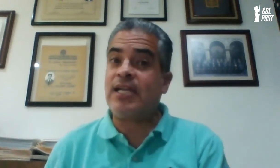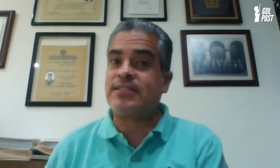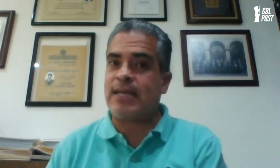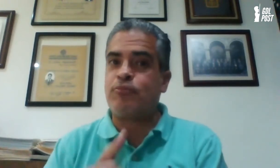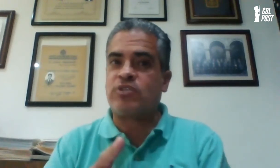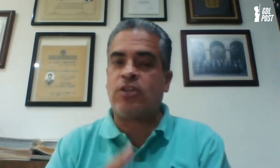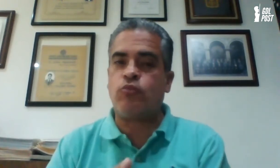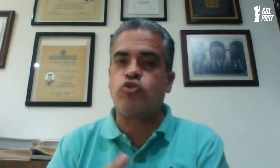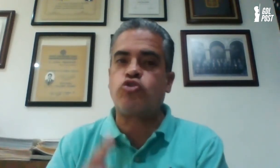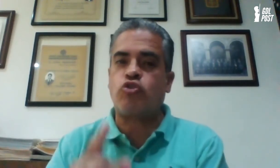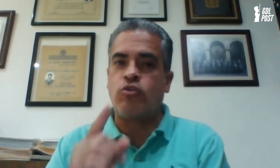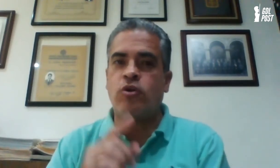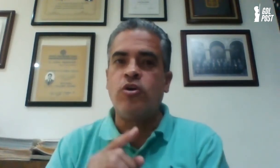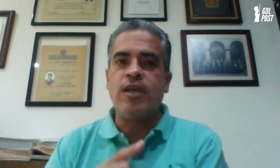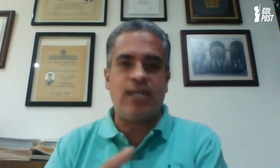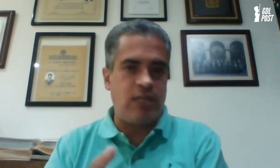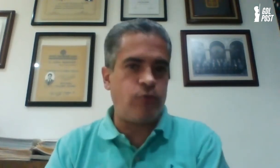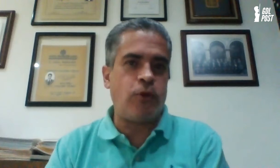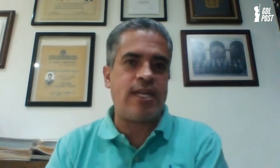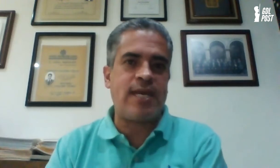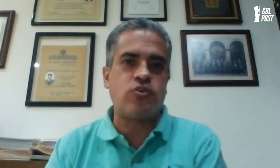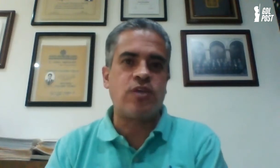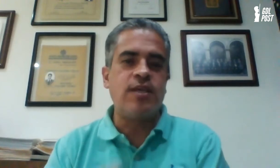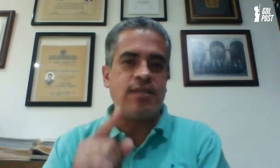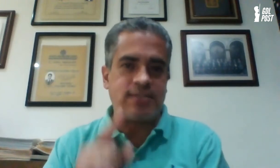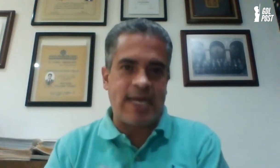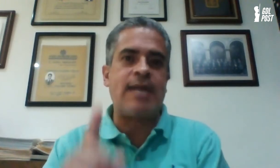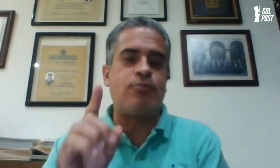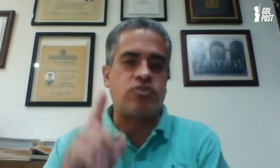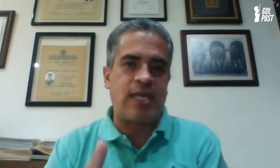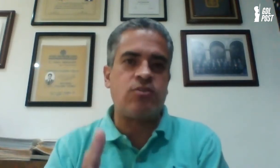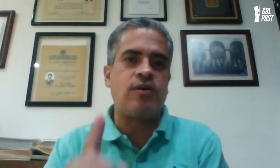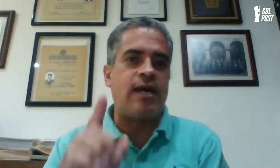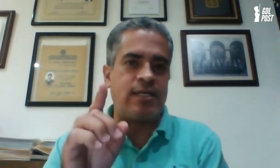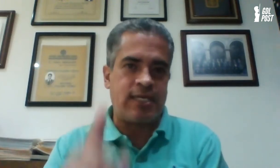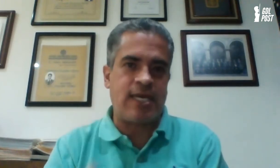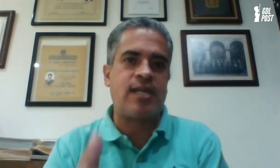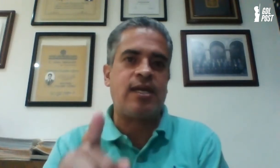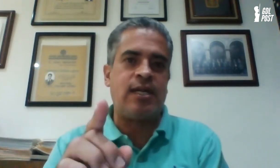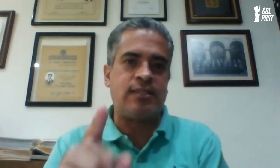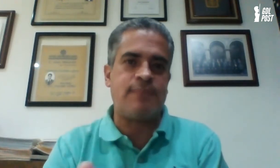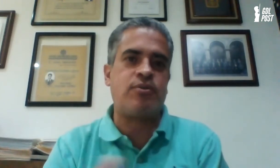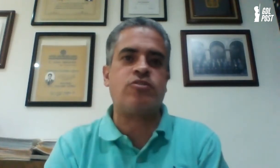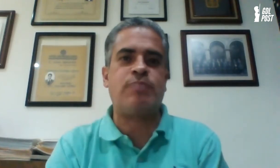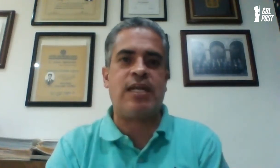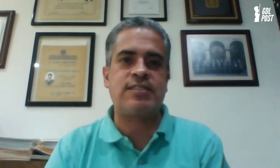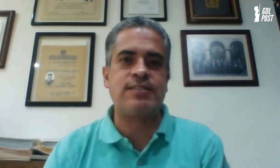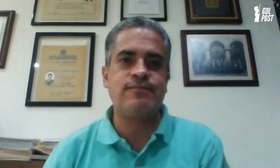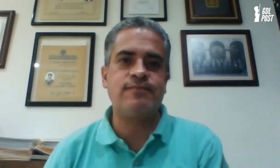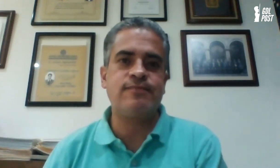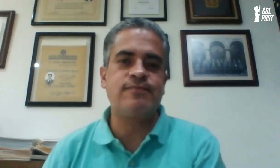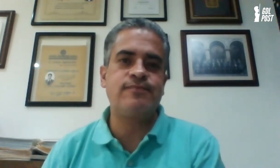Morena le está apostando mucho, como en el fútbol diríamos, están apostando a llegar al tiempo de los